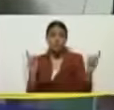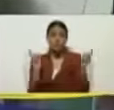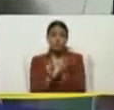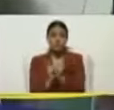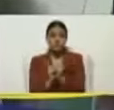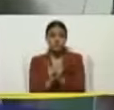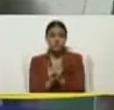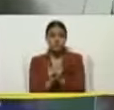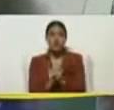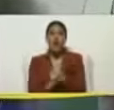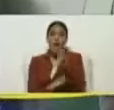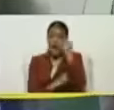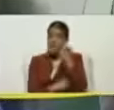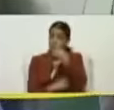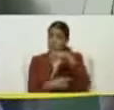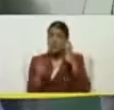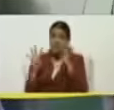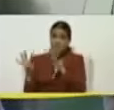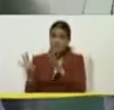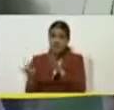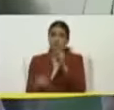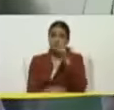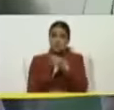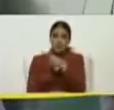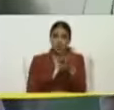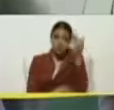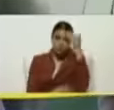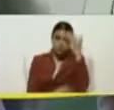¿Ustedes lo vieron o no lo pudieron ver?